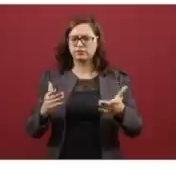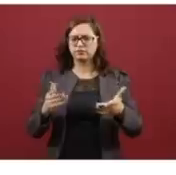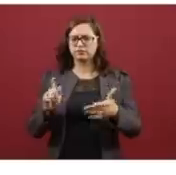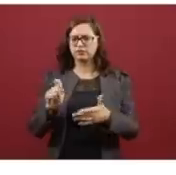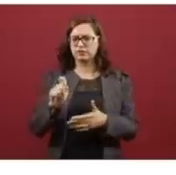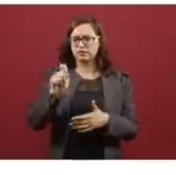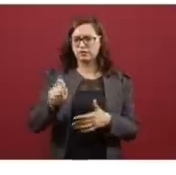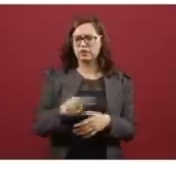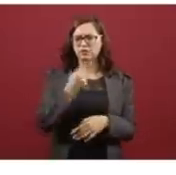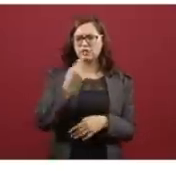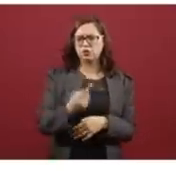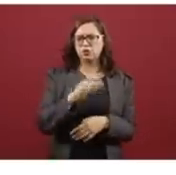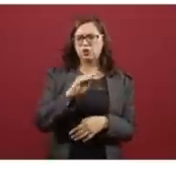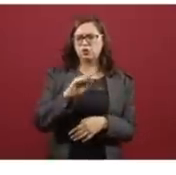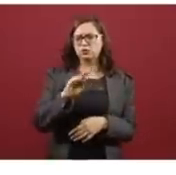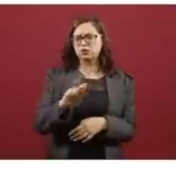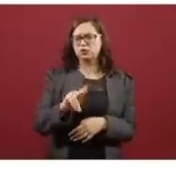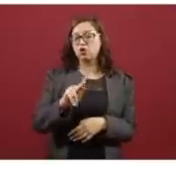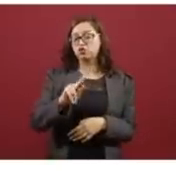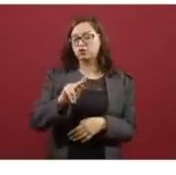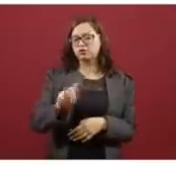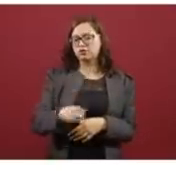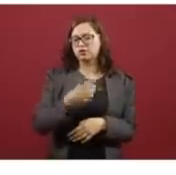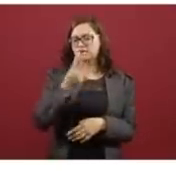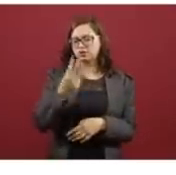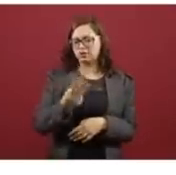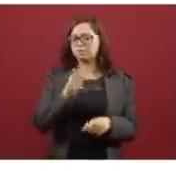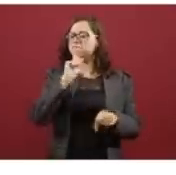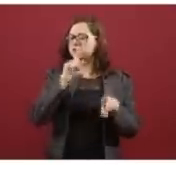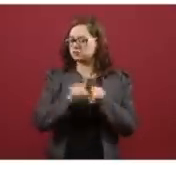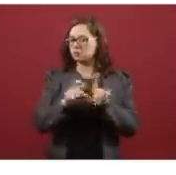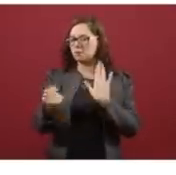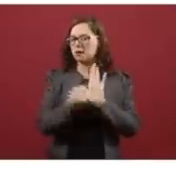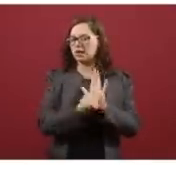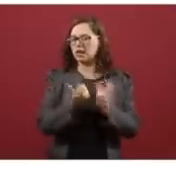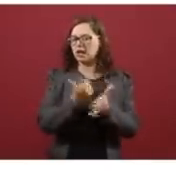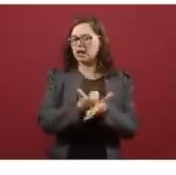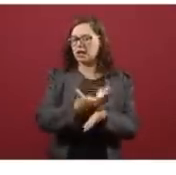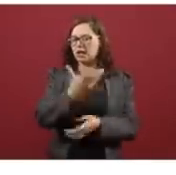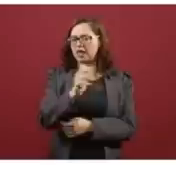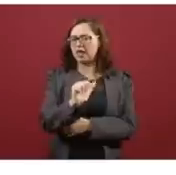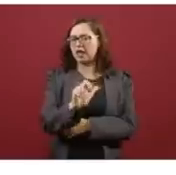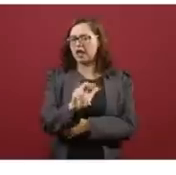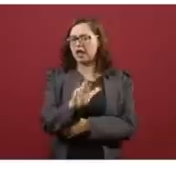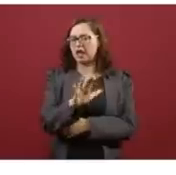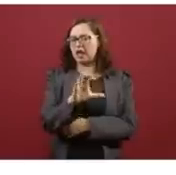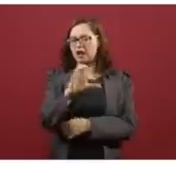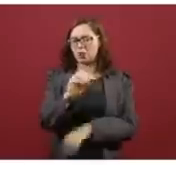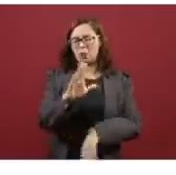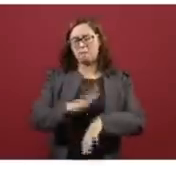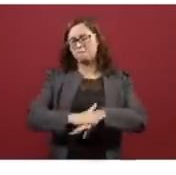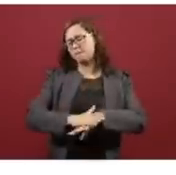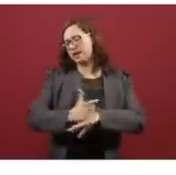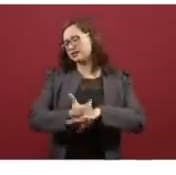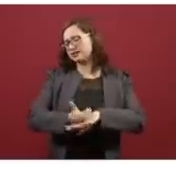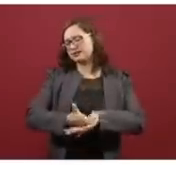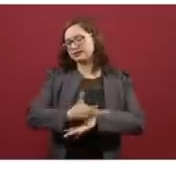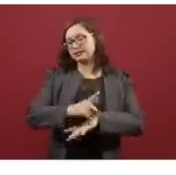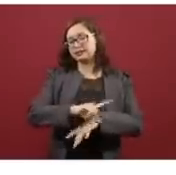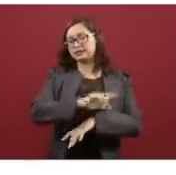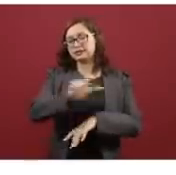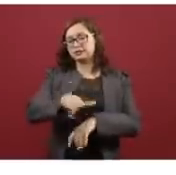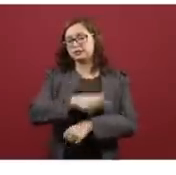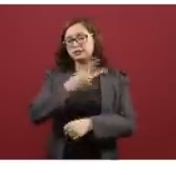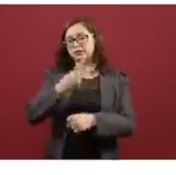21 83 y es otra vez arco el que tiene el diferencial más alto luego